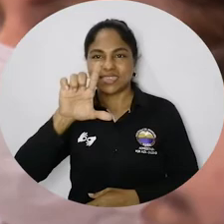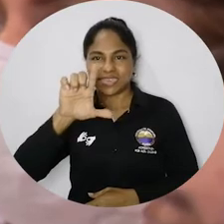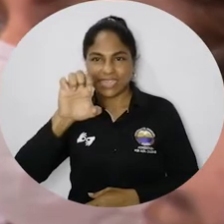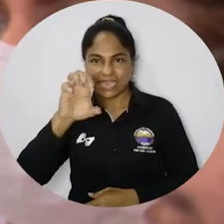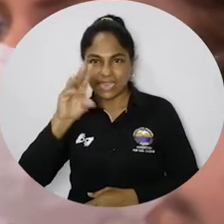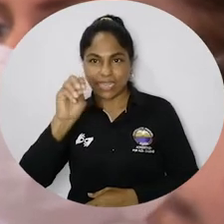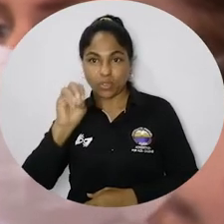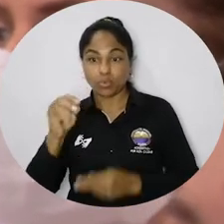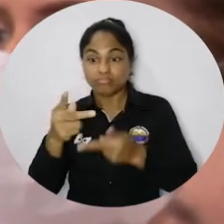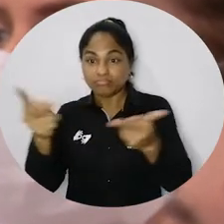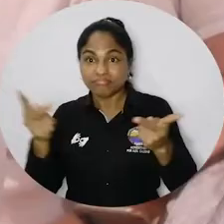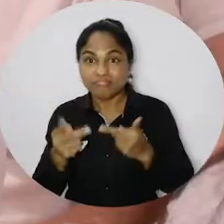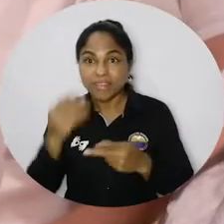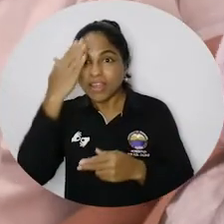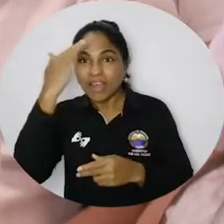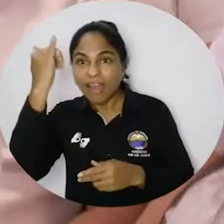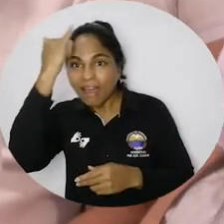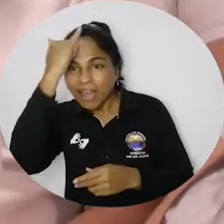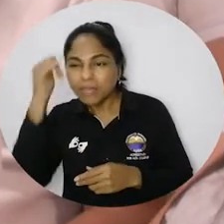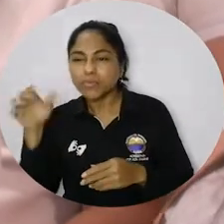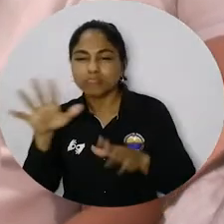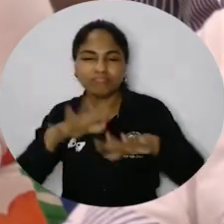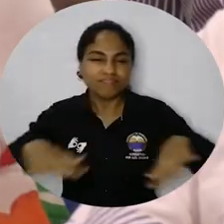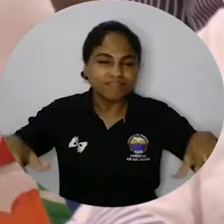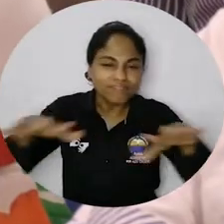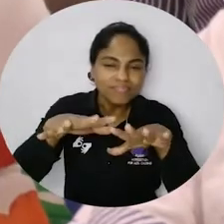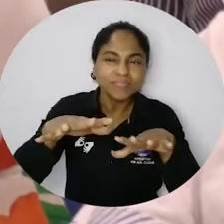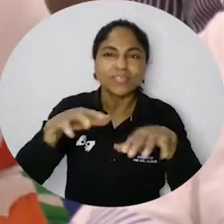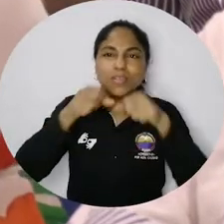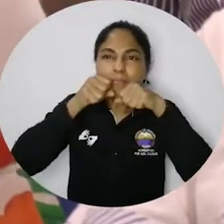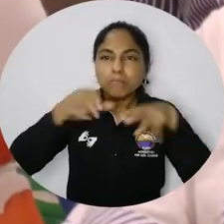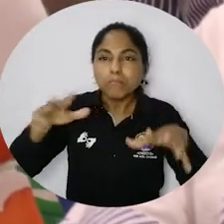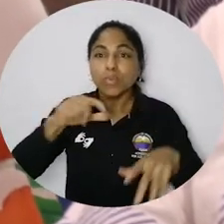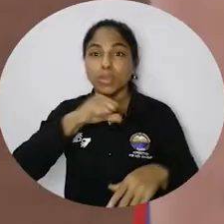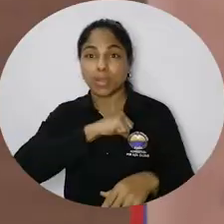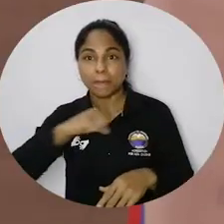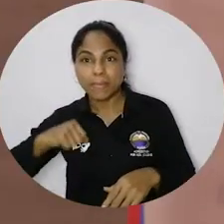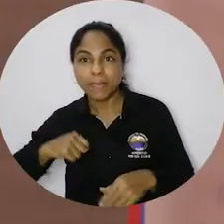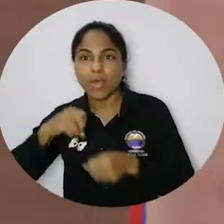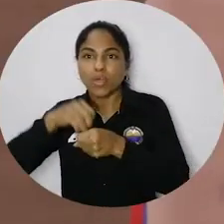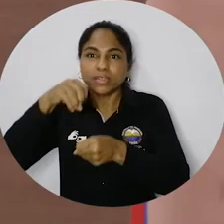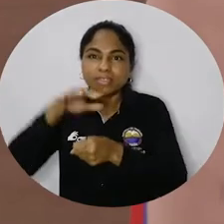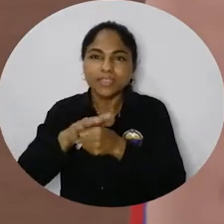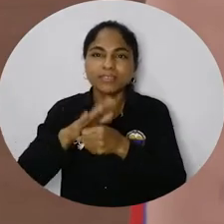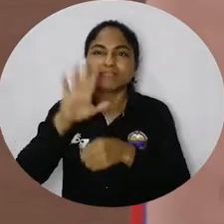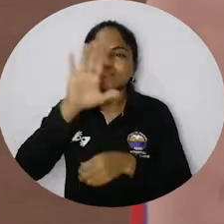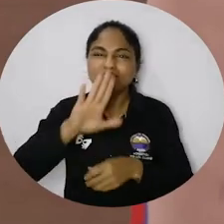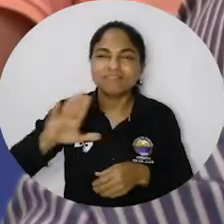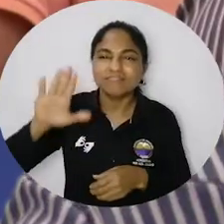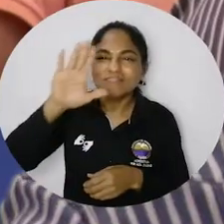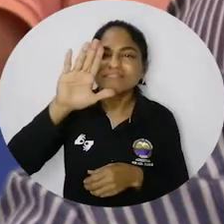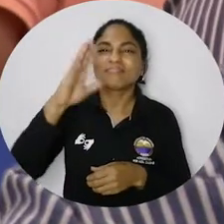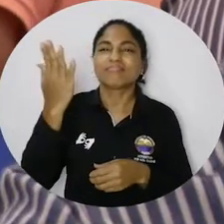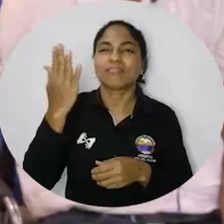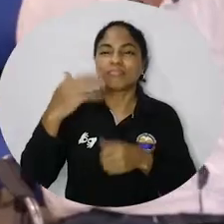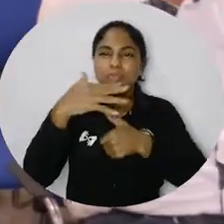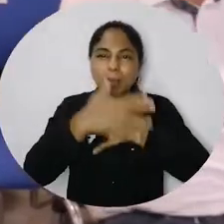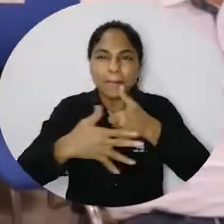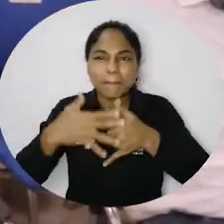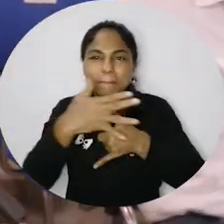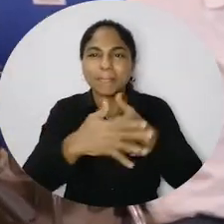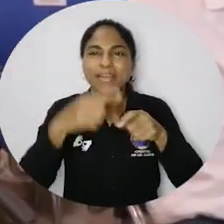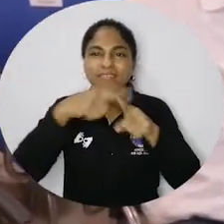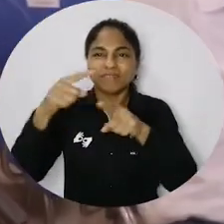convirtió en un espacio académico clave para que los sectores públicos y privados del distrito, el departamento, la región y el país tomen decisiones informadas